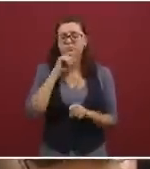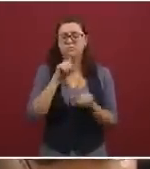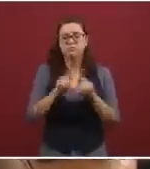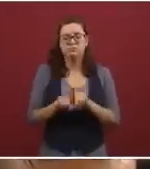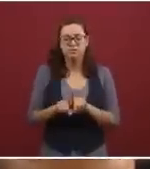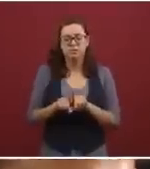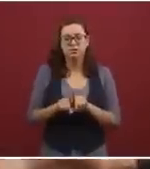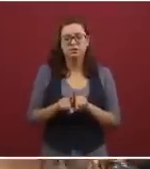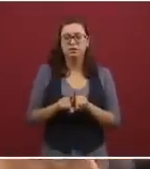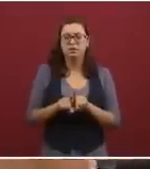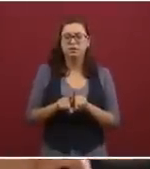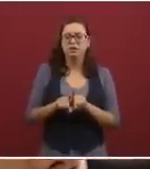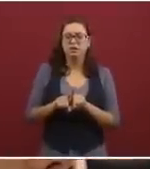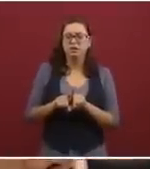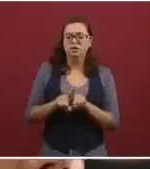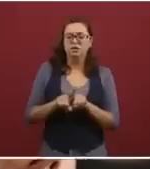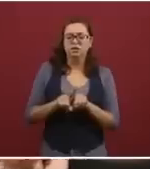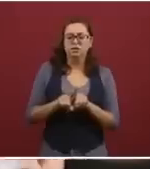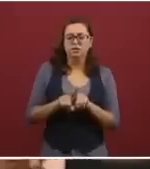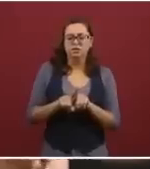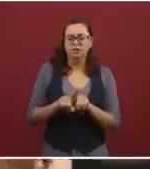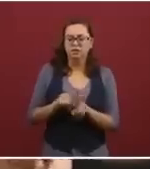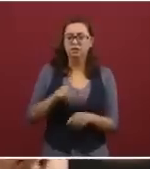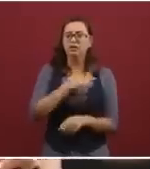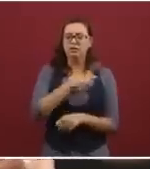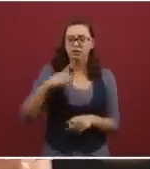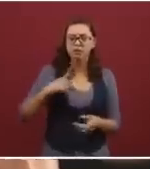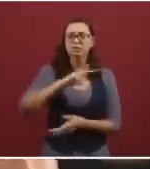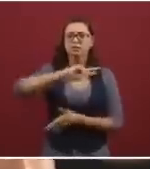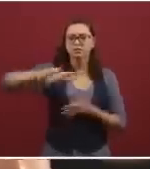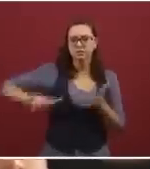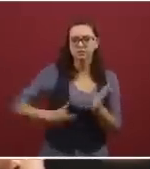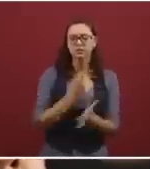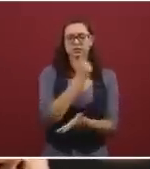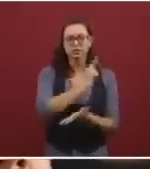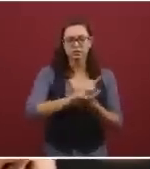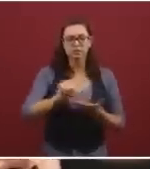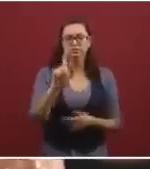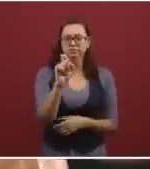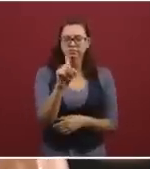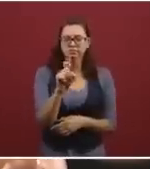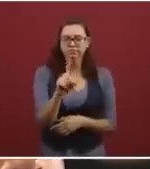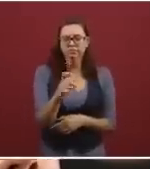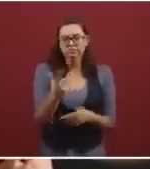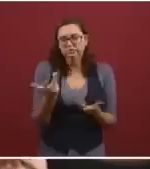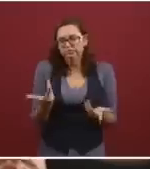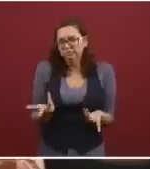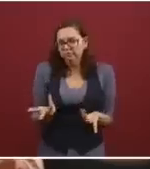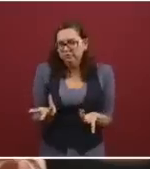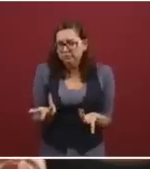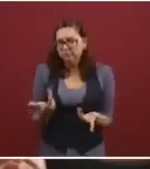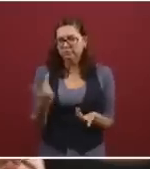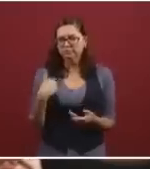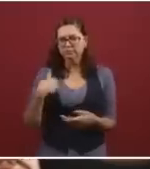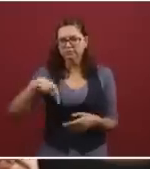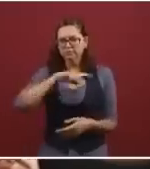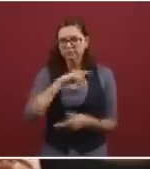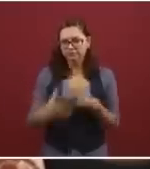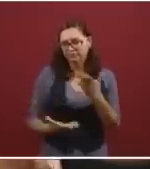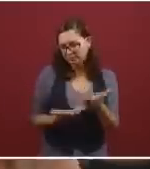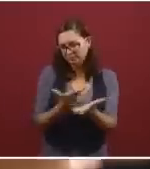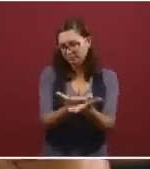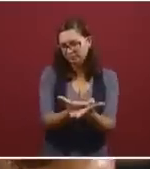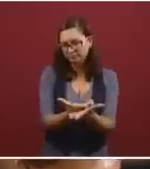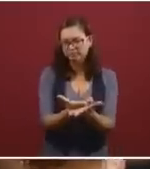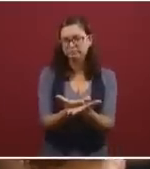dicho que tienen que volver a repotabilizar el agua. Entonces, pues, la petición es esa, de que